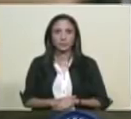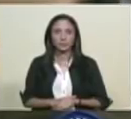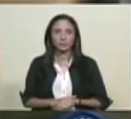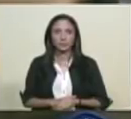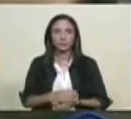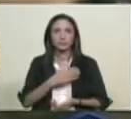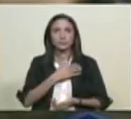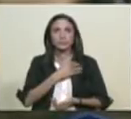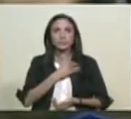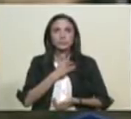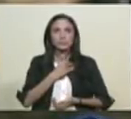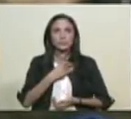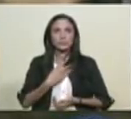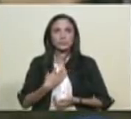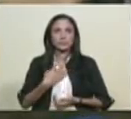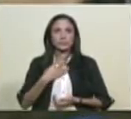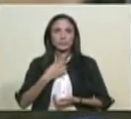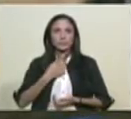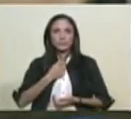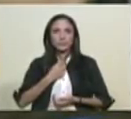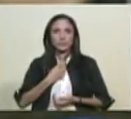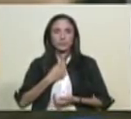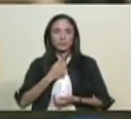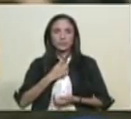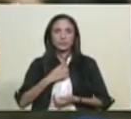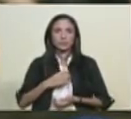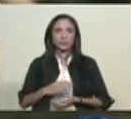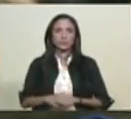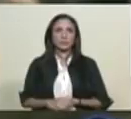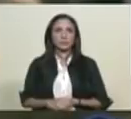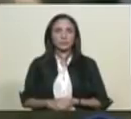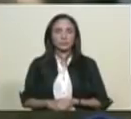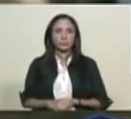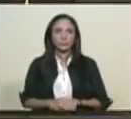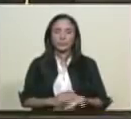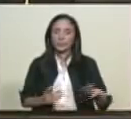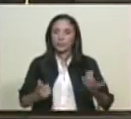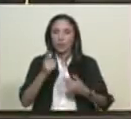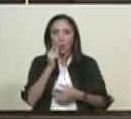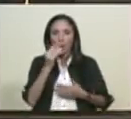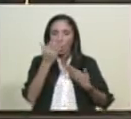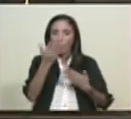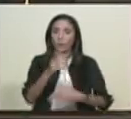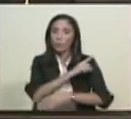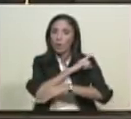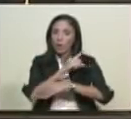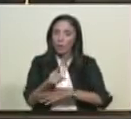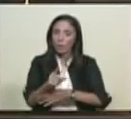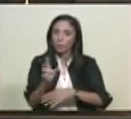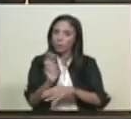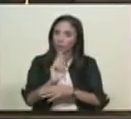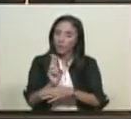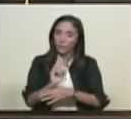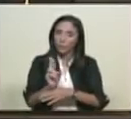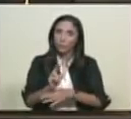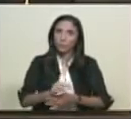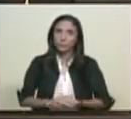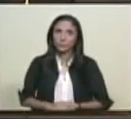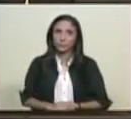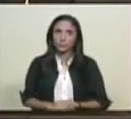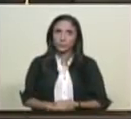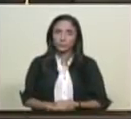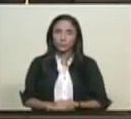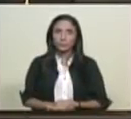política interna. Él es el vicepresidente, además de ser ministro de la Defensa y general en jefe, y el más antiguo en situación